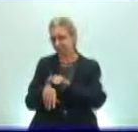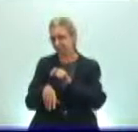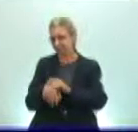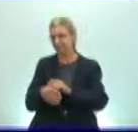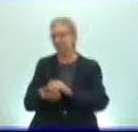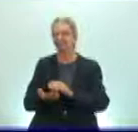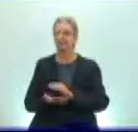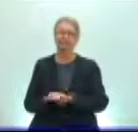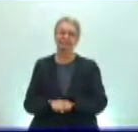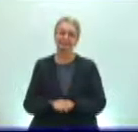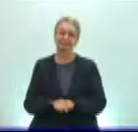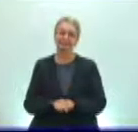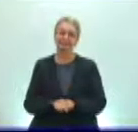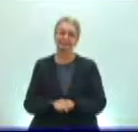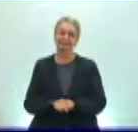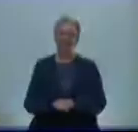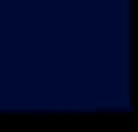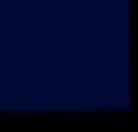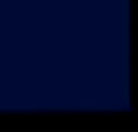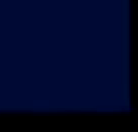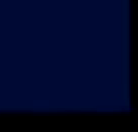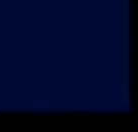libreta.